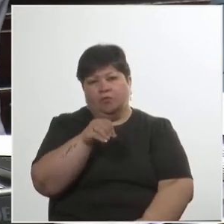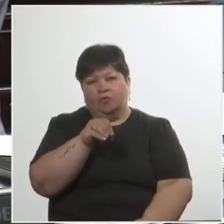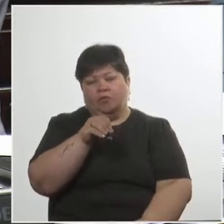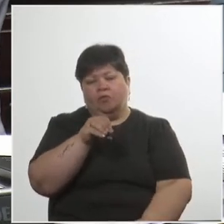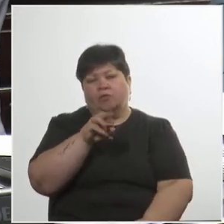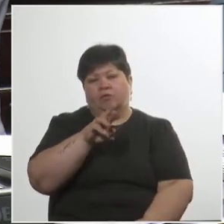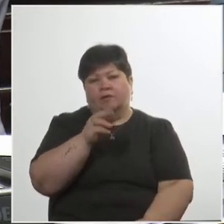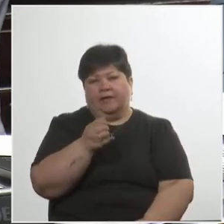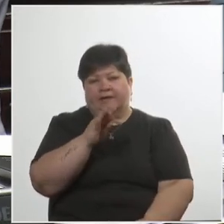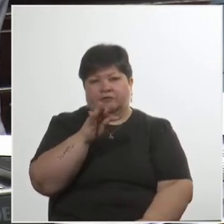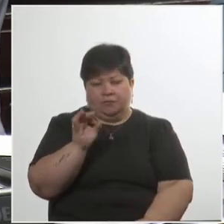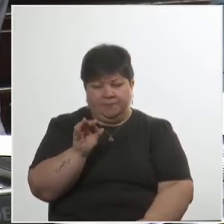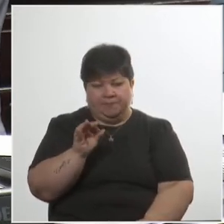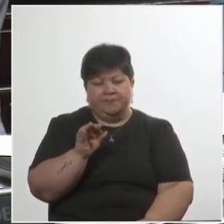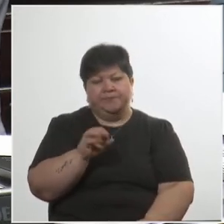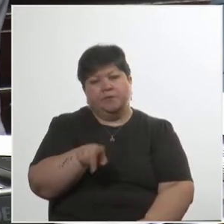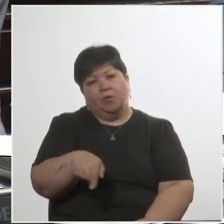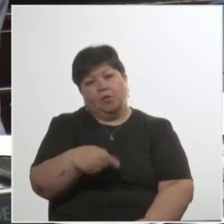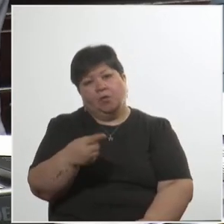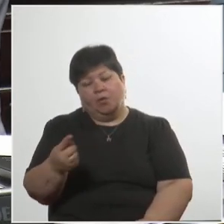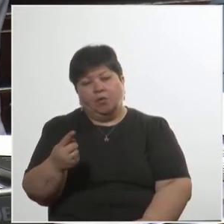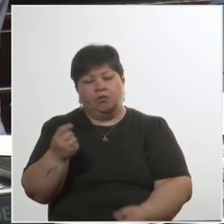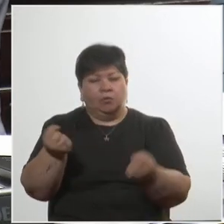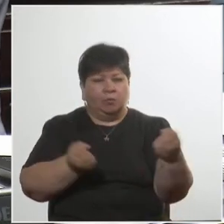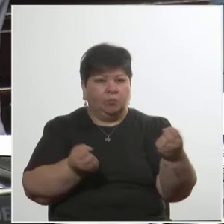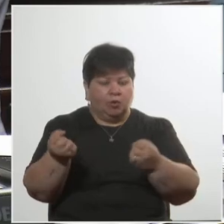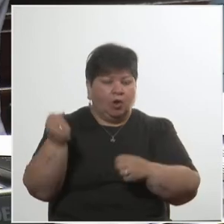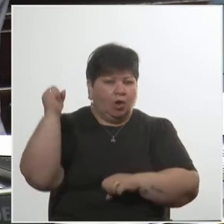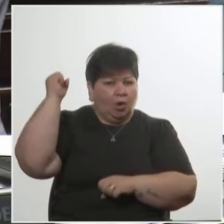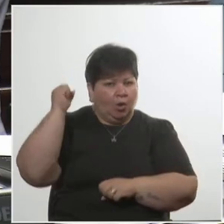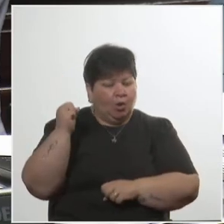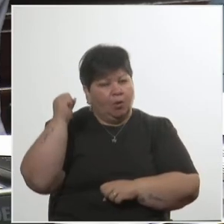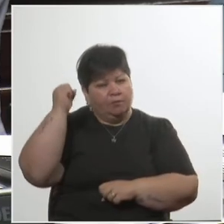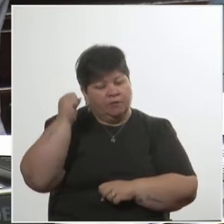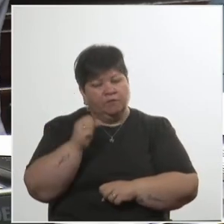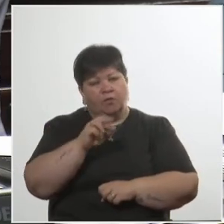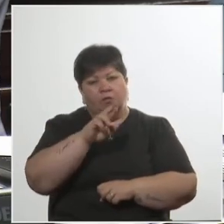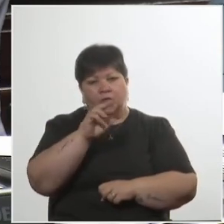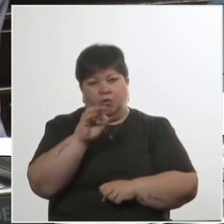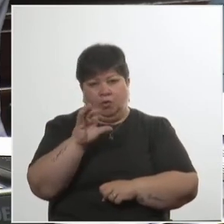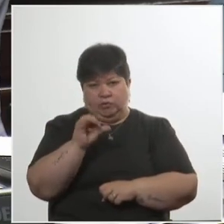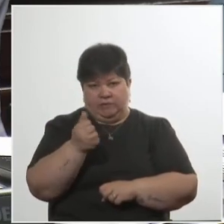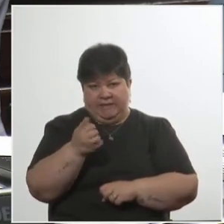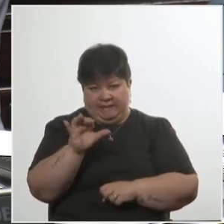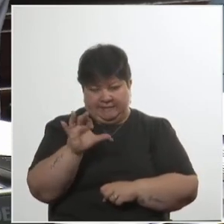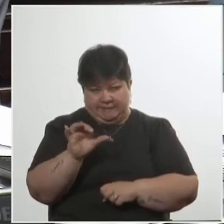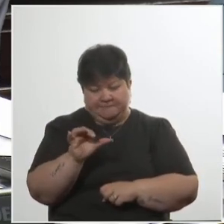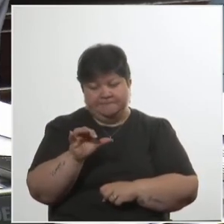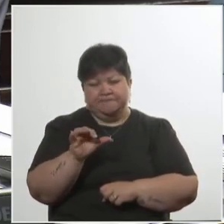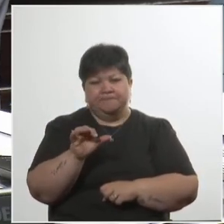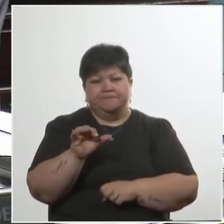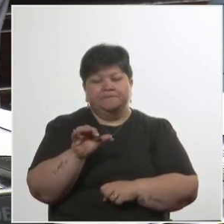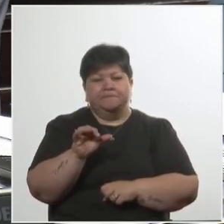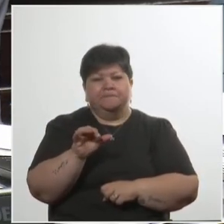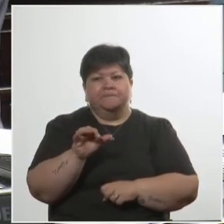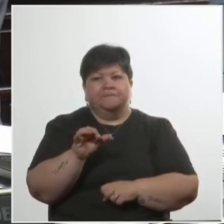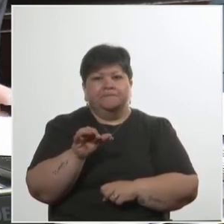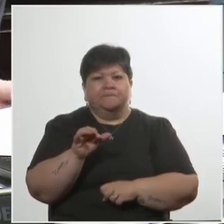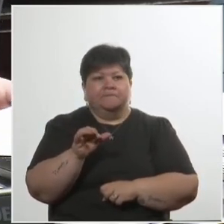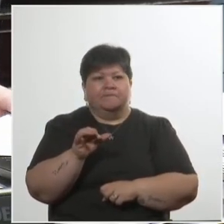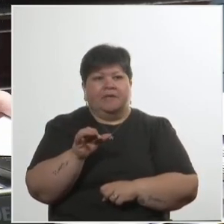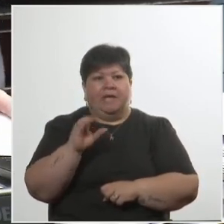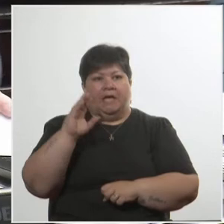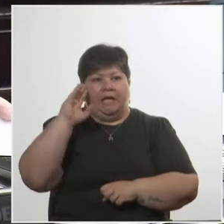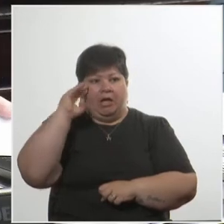Ómnibus Vicente oroza García cuyo cuyo gran delito fue haber